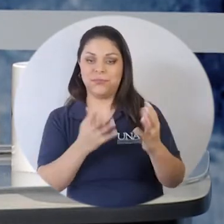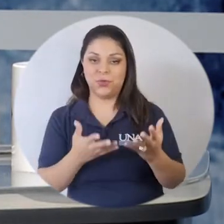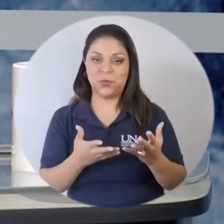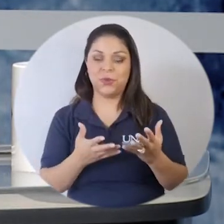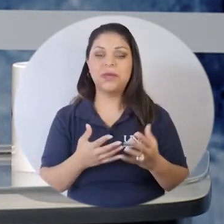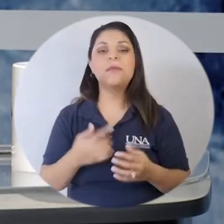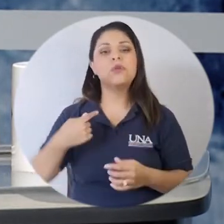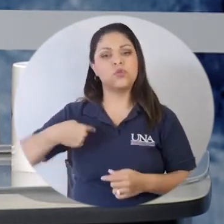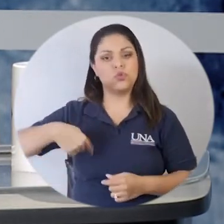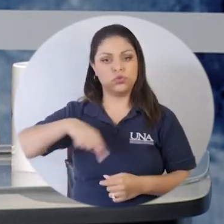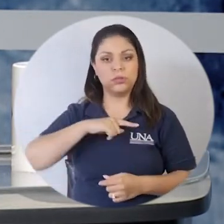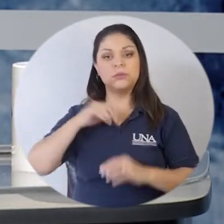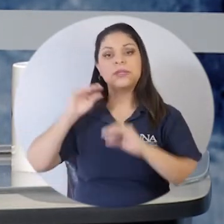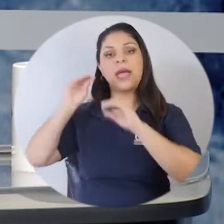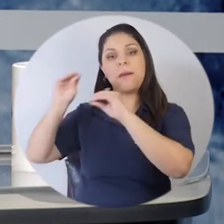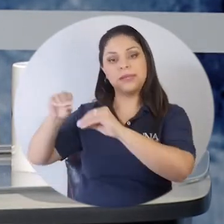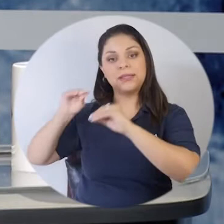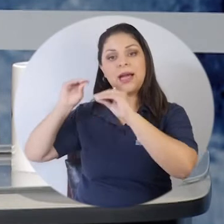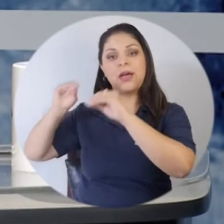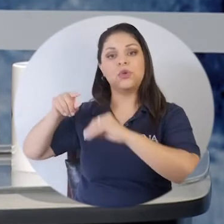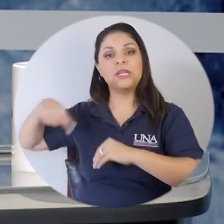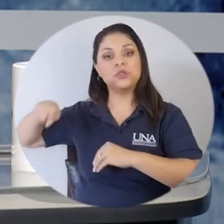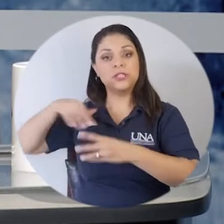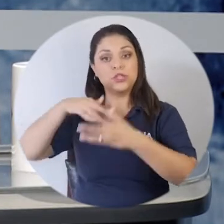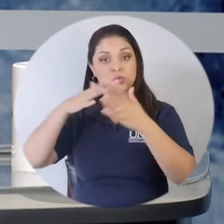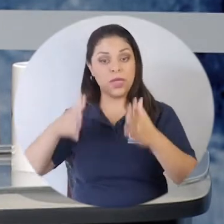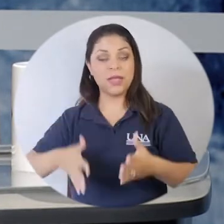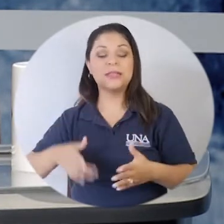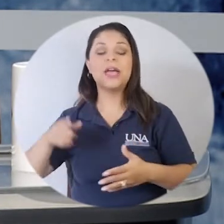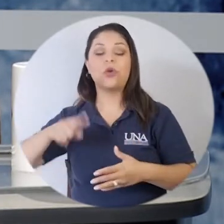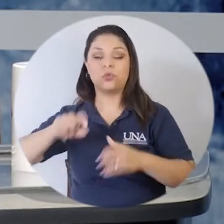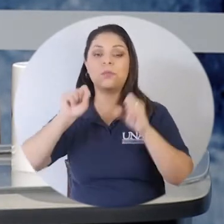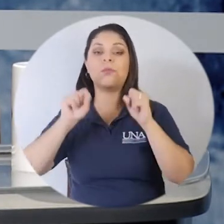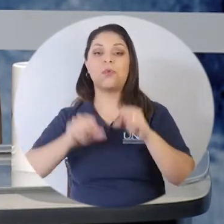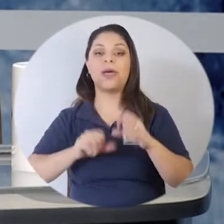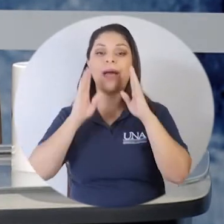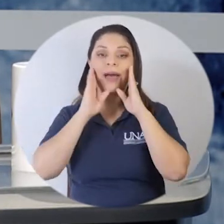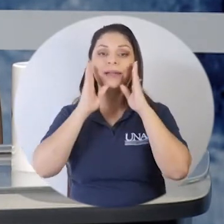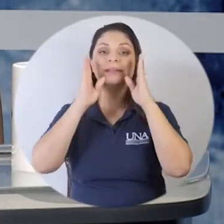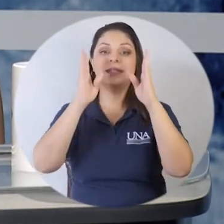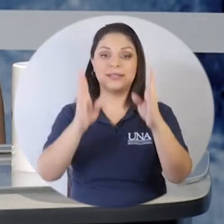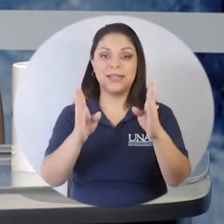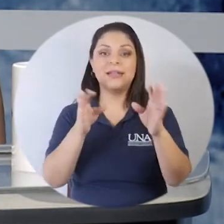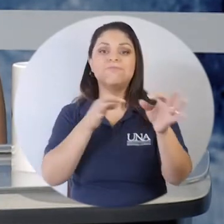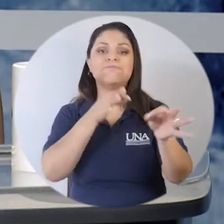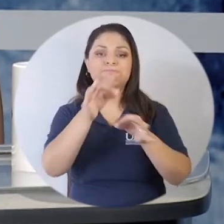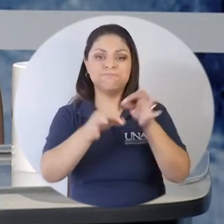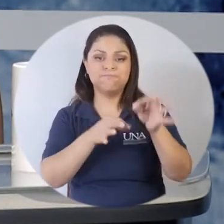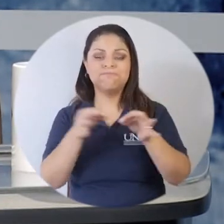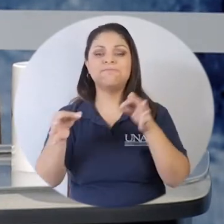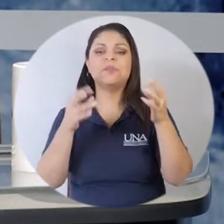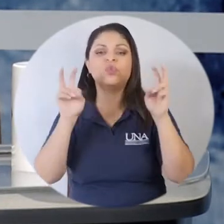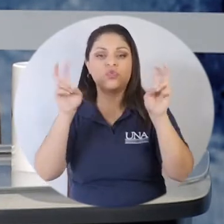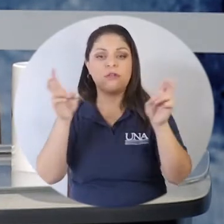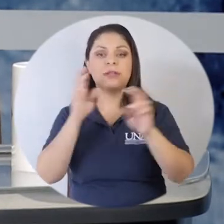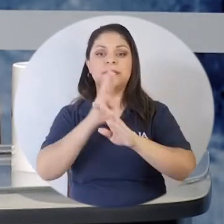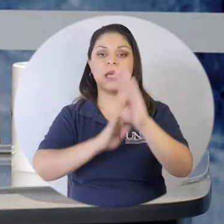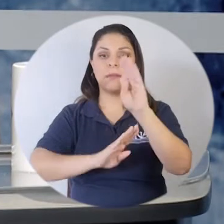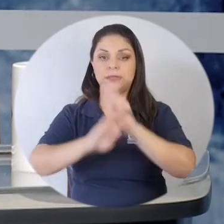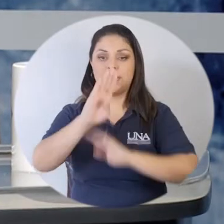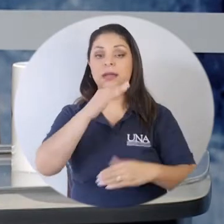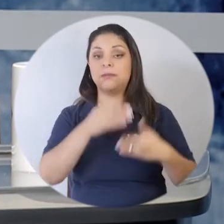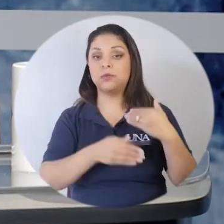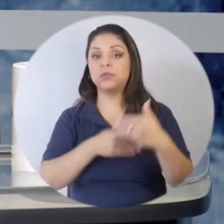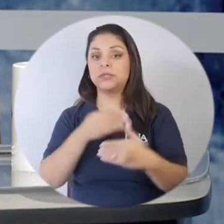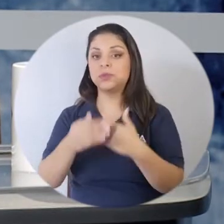éxito académico, hemos ido capacitando a esos estudiantes para que puedan atender y abordar el tema de la discapacidad